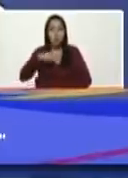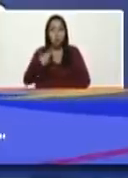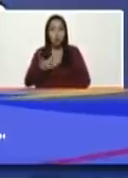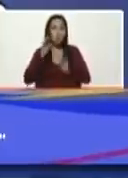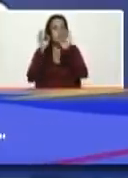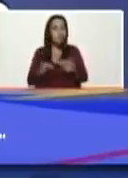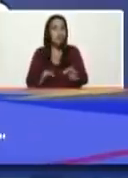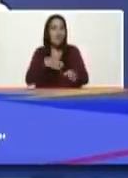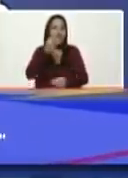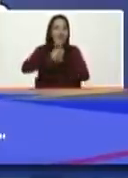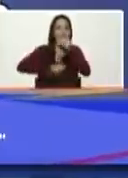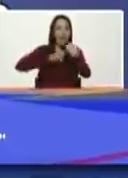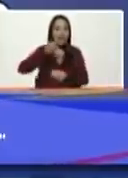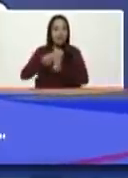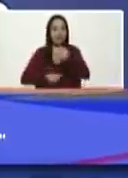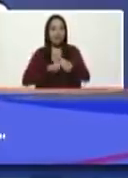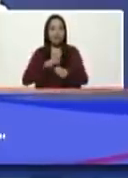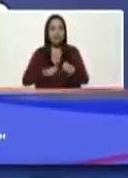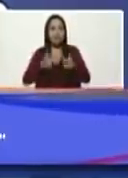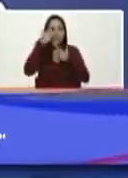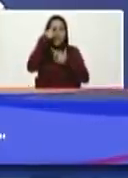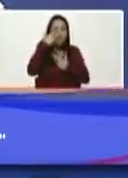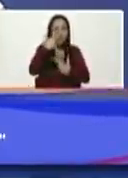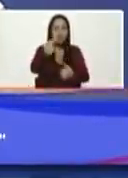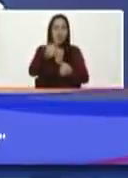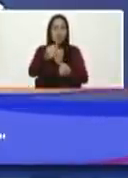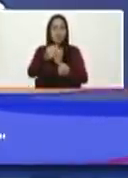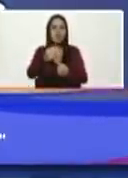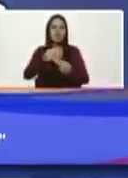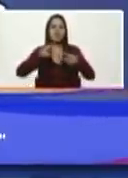es forjando profesionales con